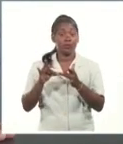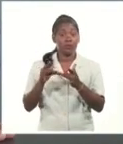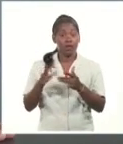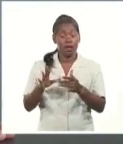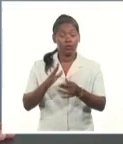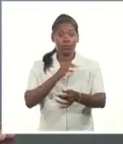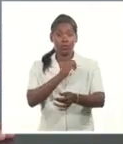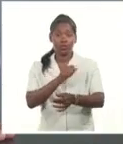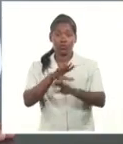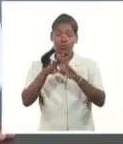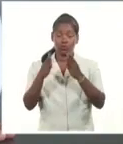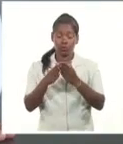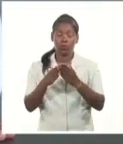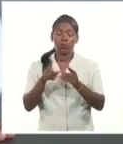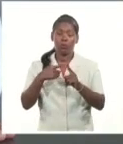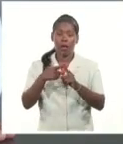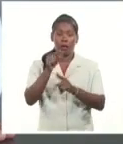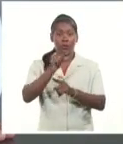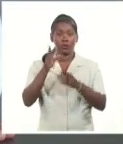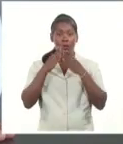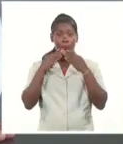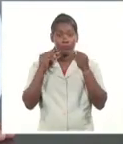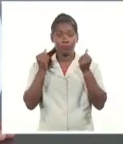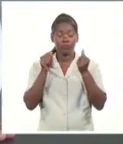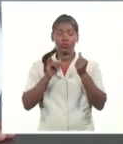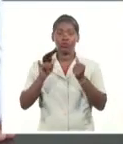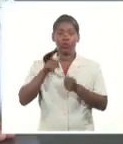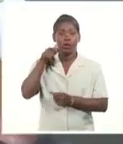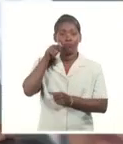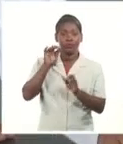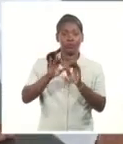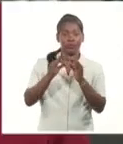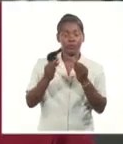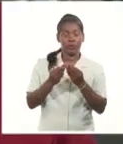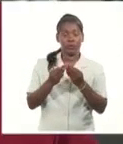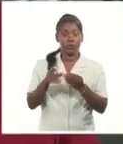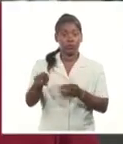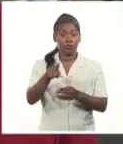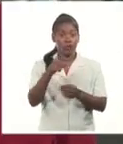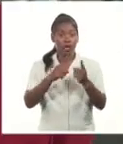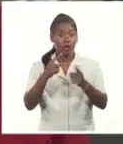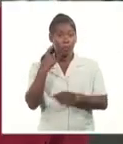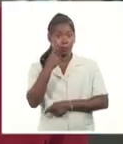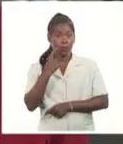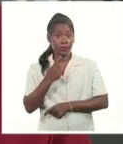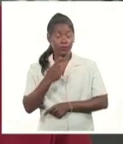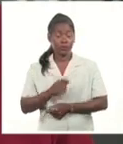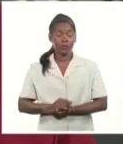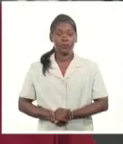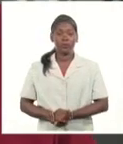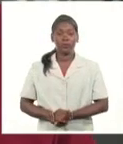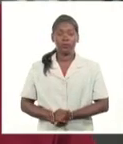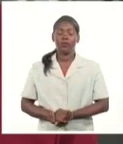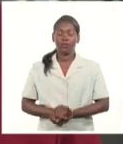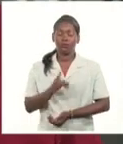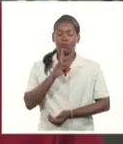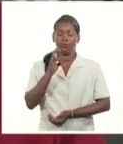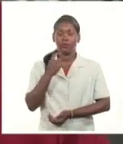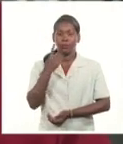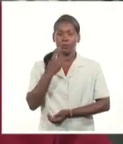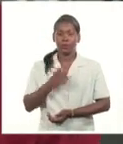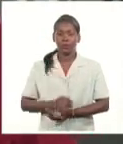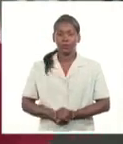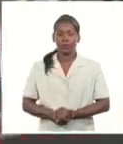los desaparecidos. Hasta aquí la información, si existe alguna pregunta. De Radio Rebelde, el periodista Antonio